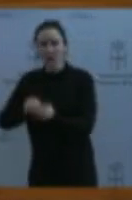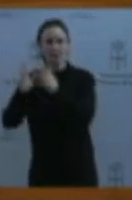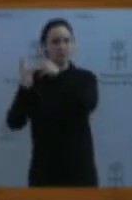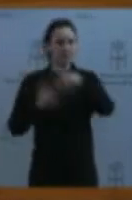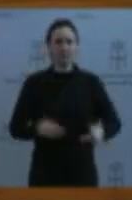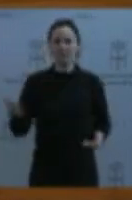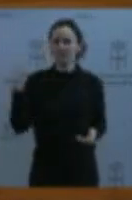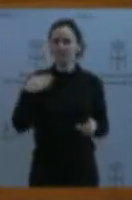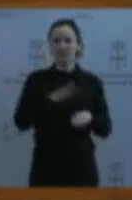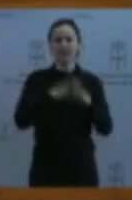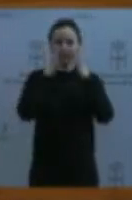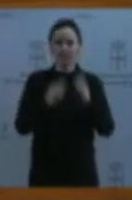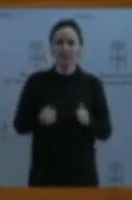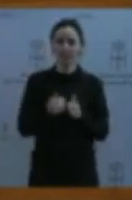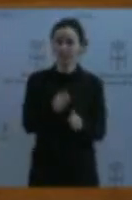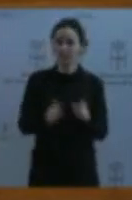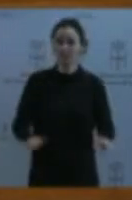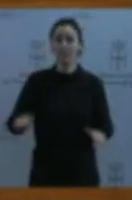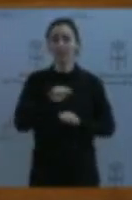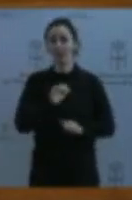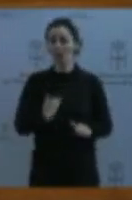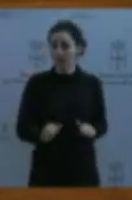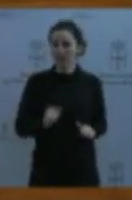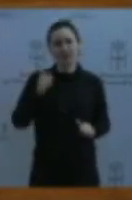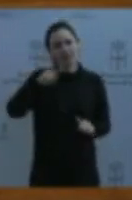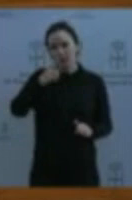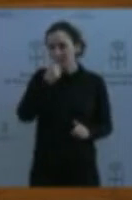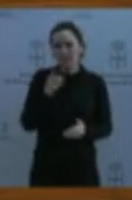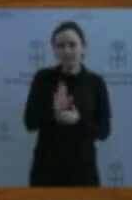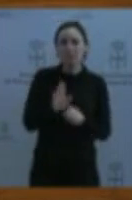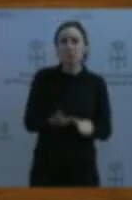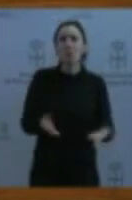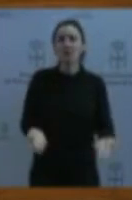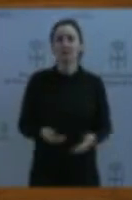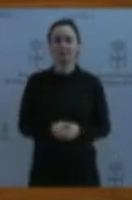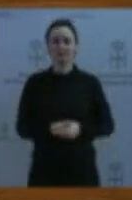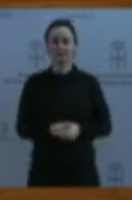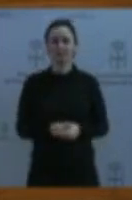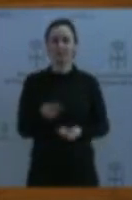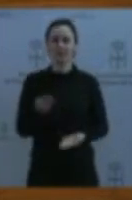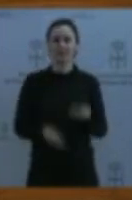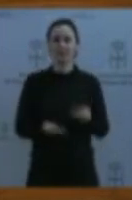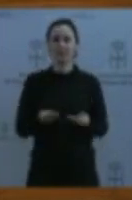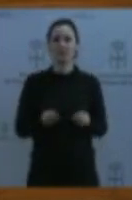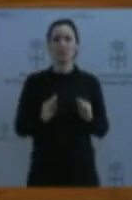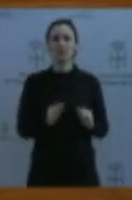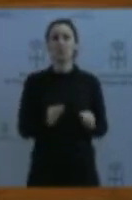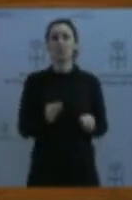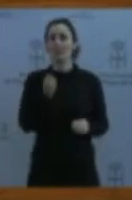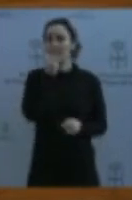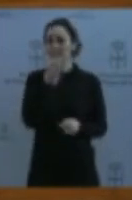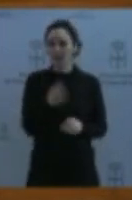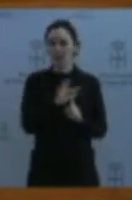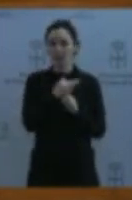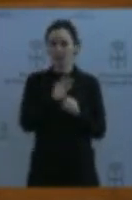conocer cuál es su perfil. La evaluación se ha limitado, en el mejor de los casos, al puro seguimiento, es